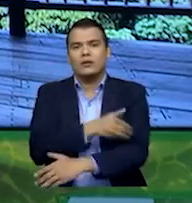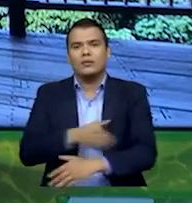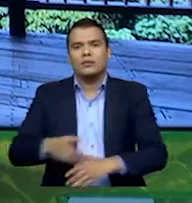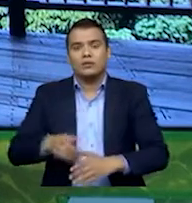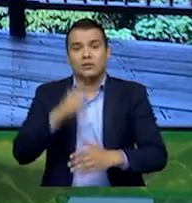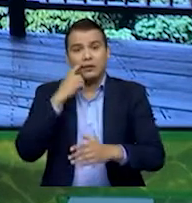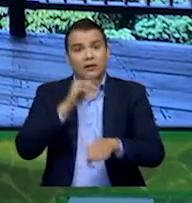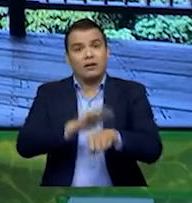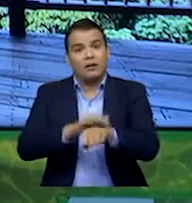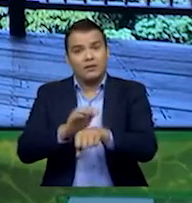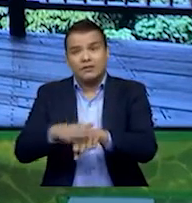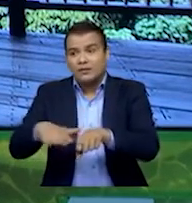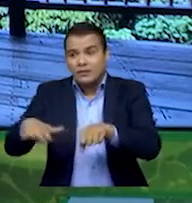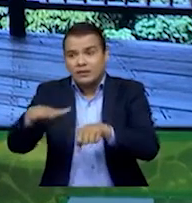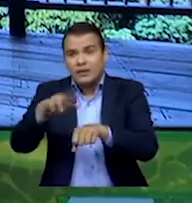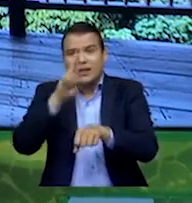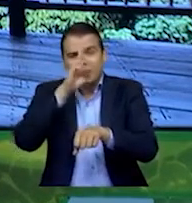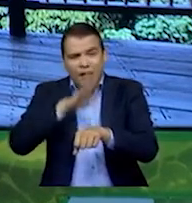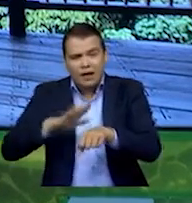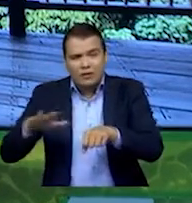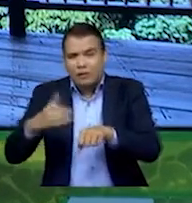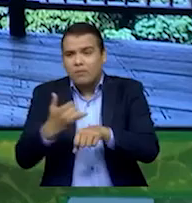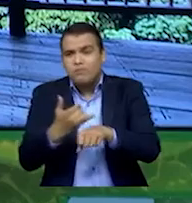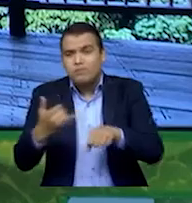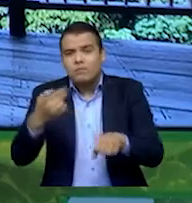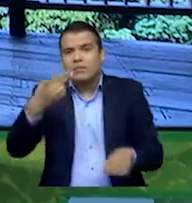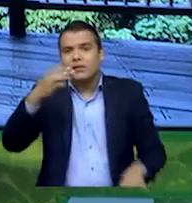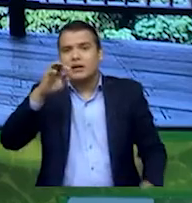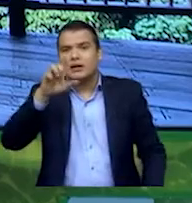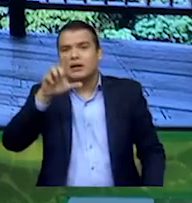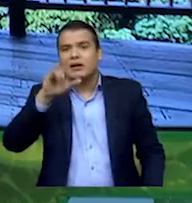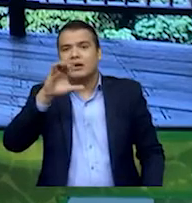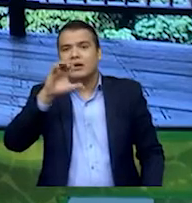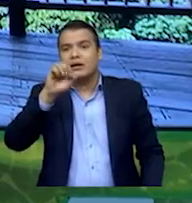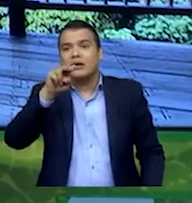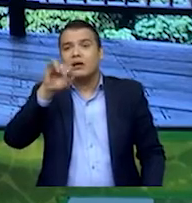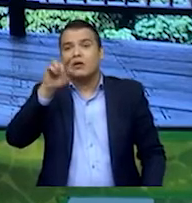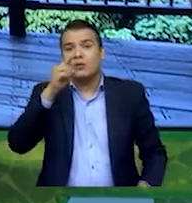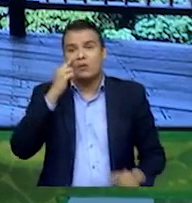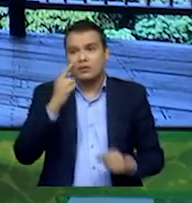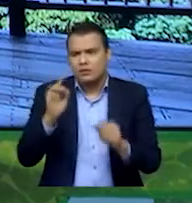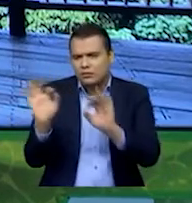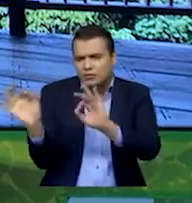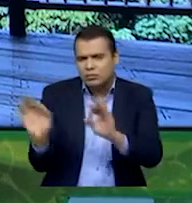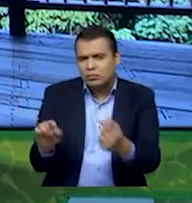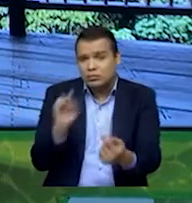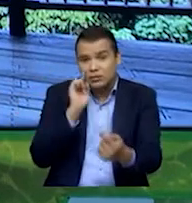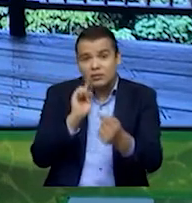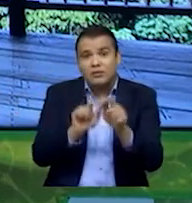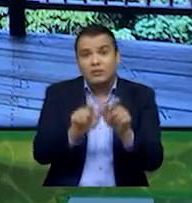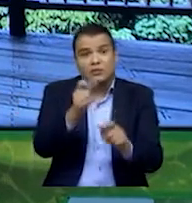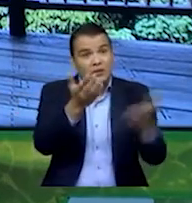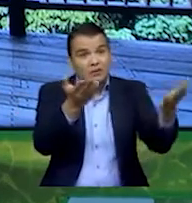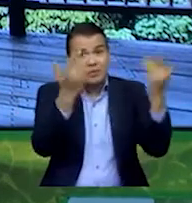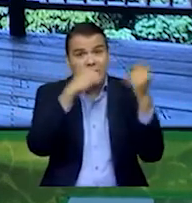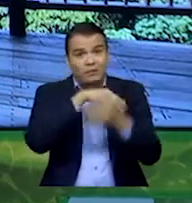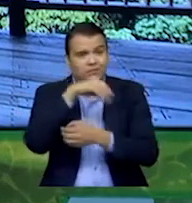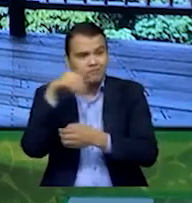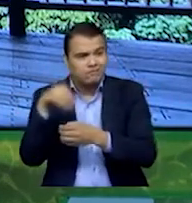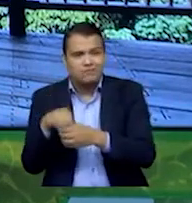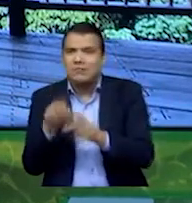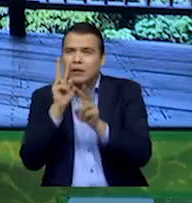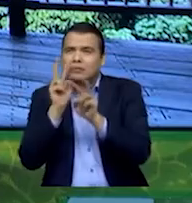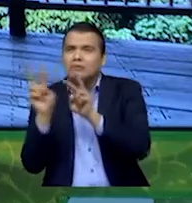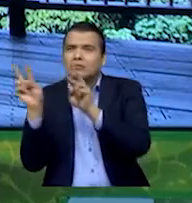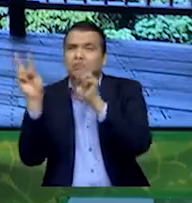parque nacional de las heliconias se espera que el sitio esté listo para el público ahora que se acerca el fin de la cuarentena además se trabaja en la